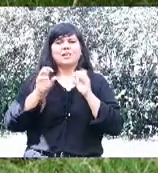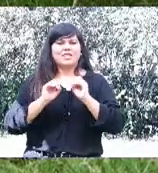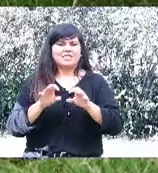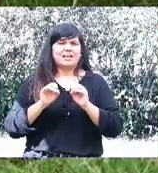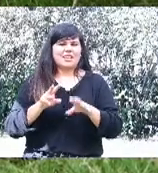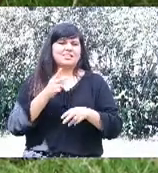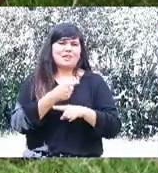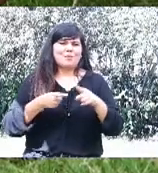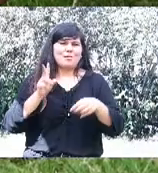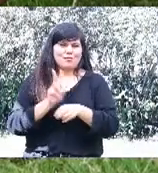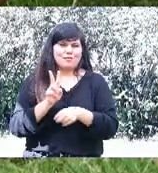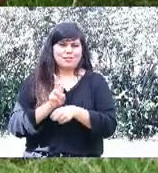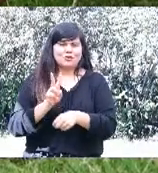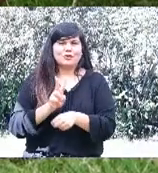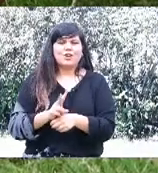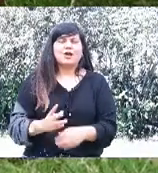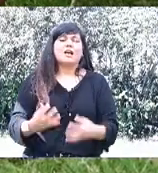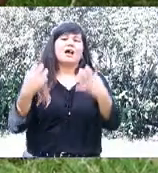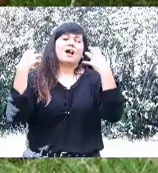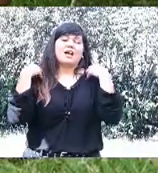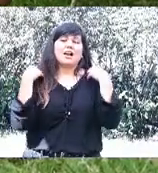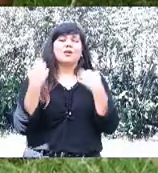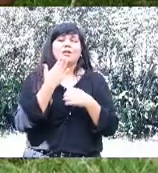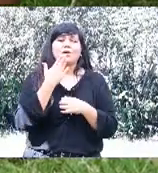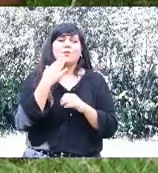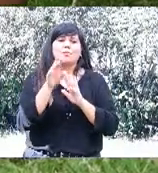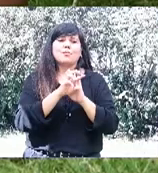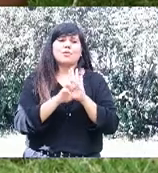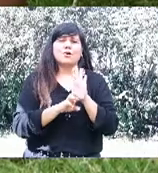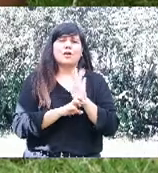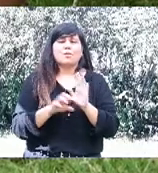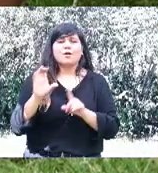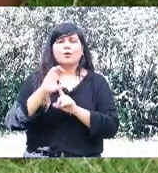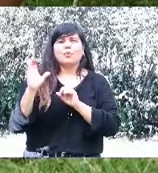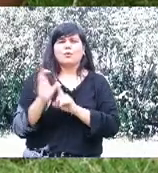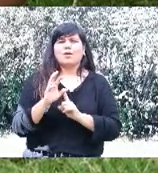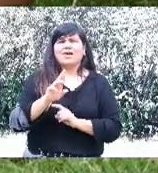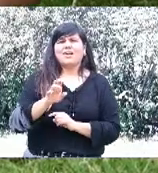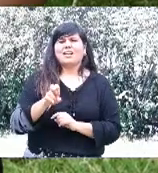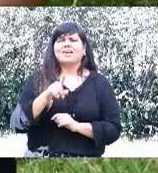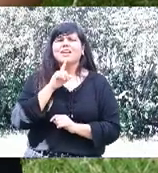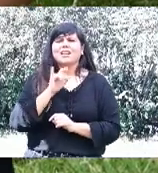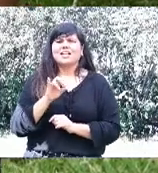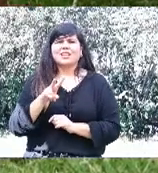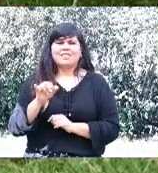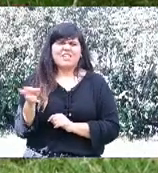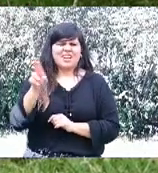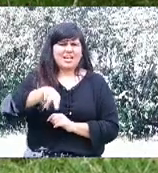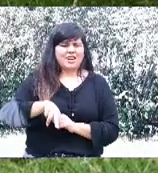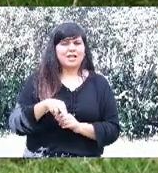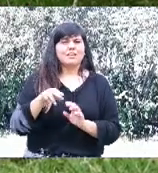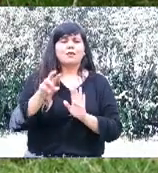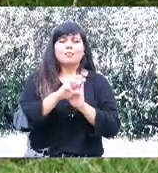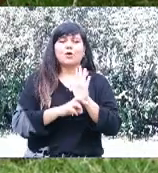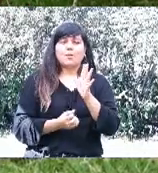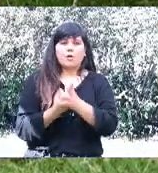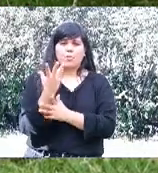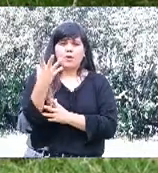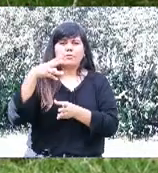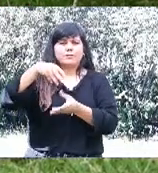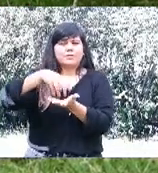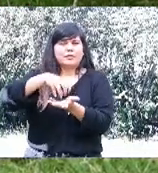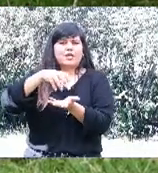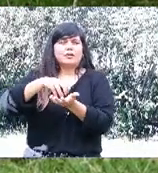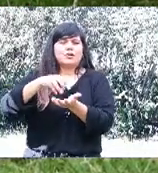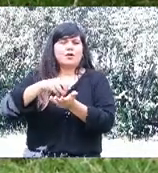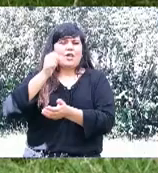media y estoy a cargo del programa de cultura regenerativa un programa nuevo dentro del centro interactivo de los